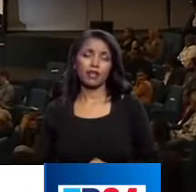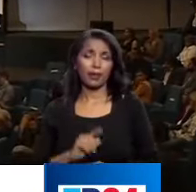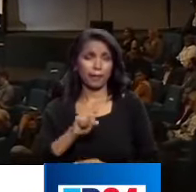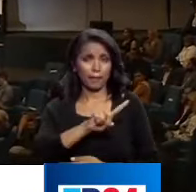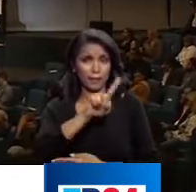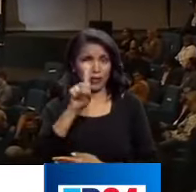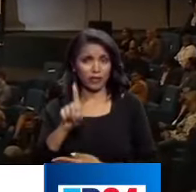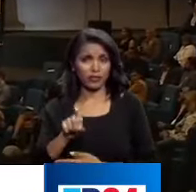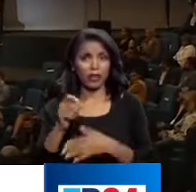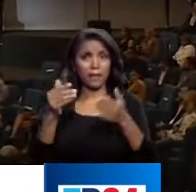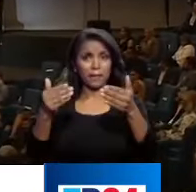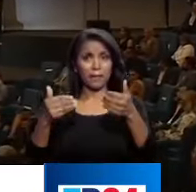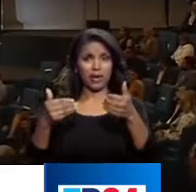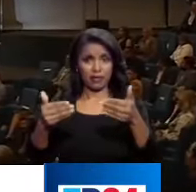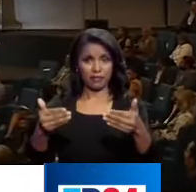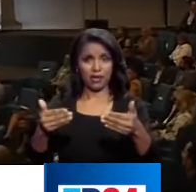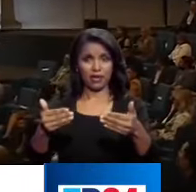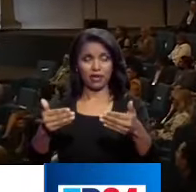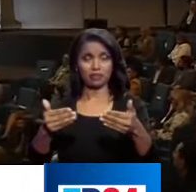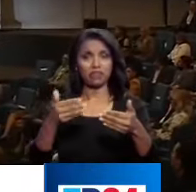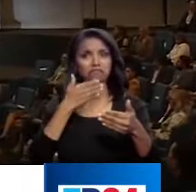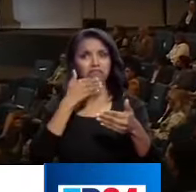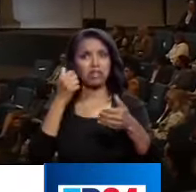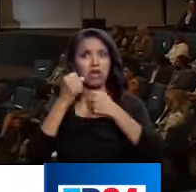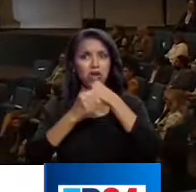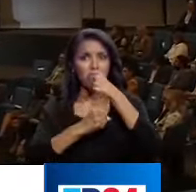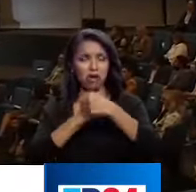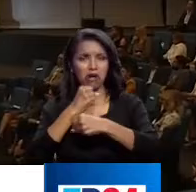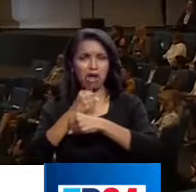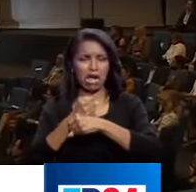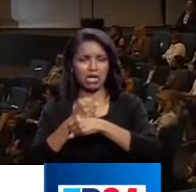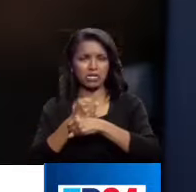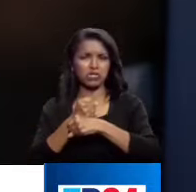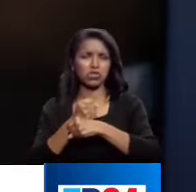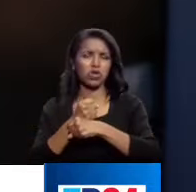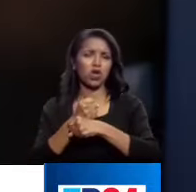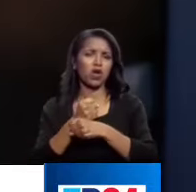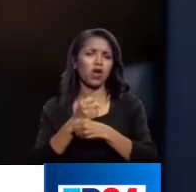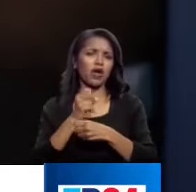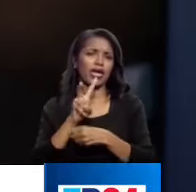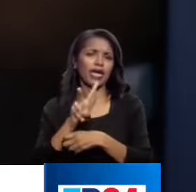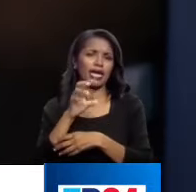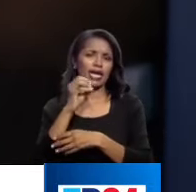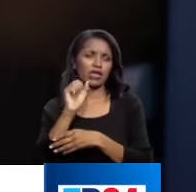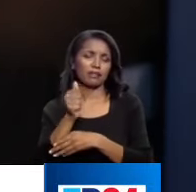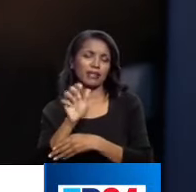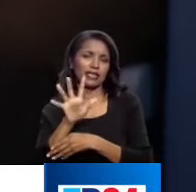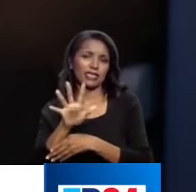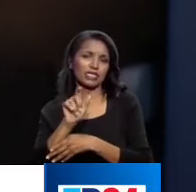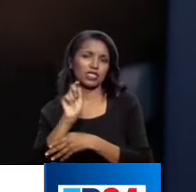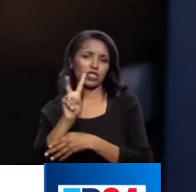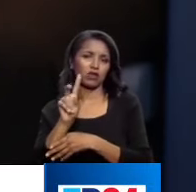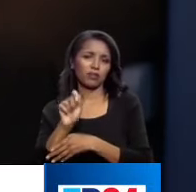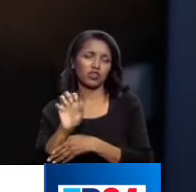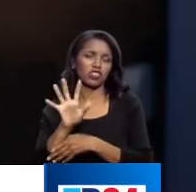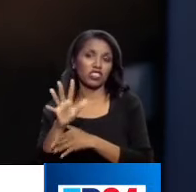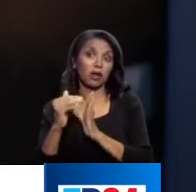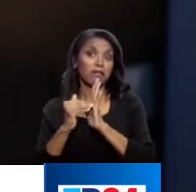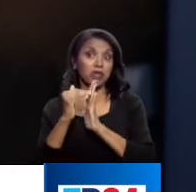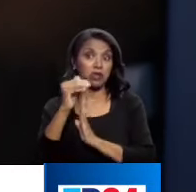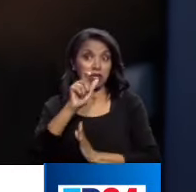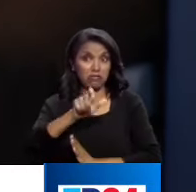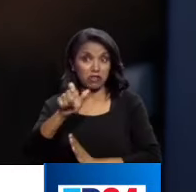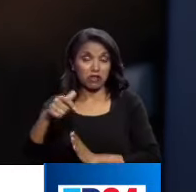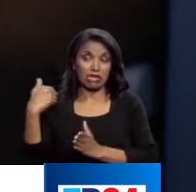es: Panamá tuvo su mejor año en número de visitantes en el 2015 con 2.5